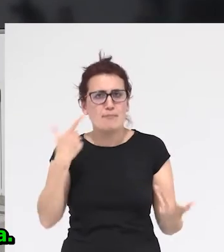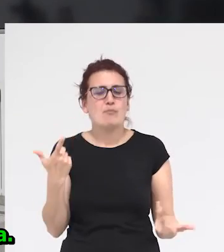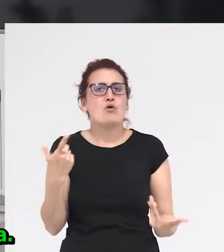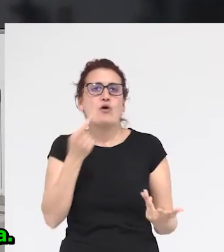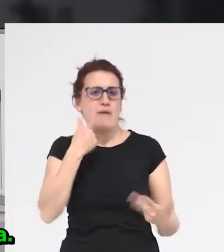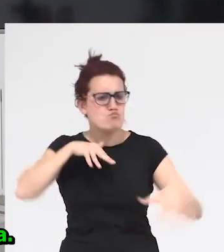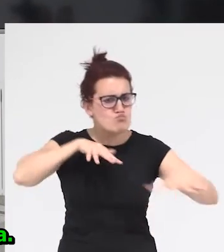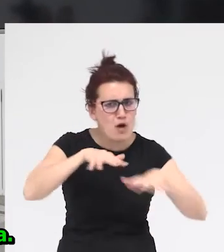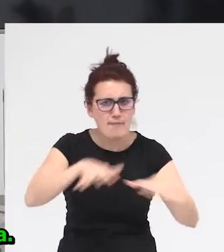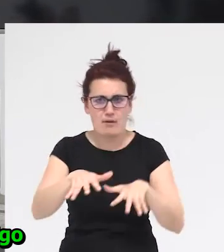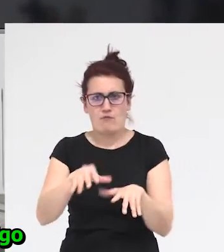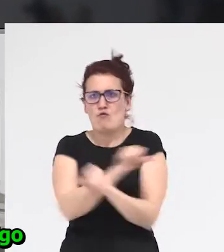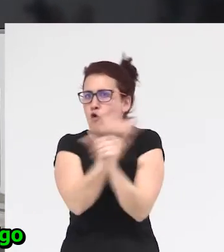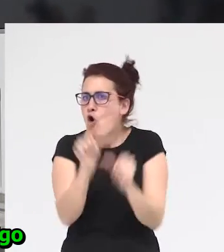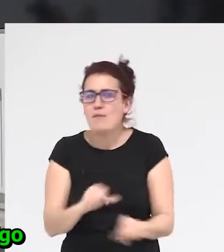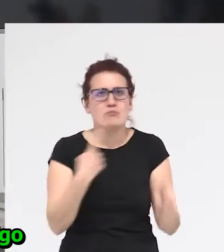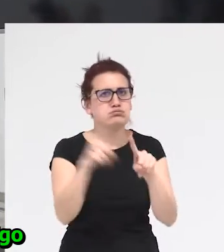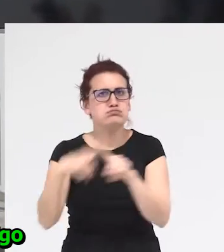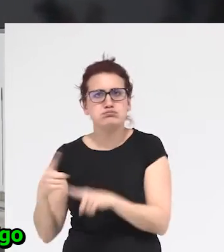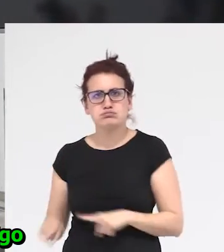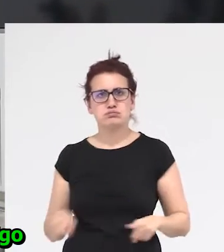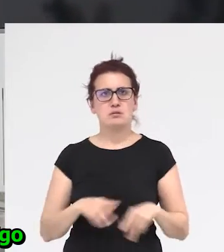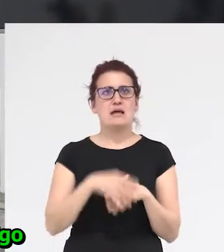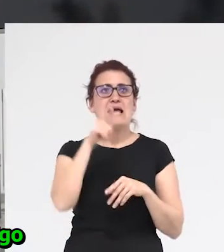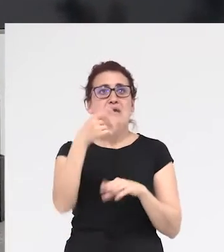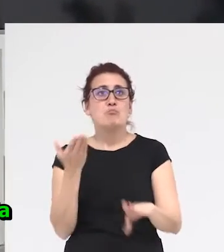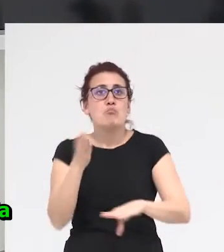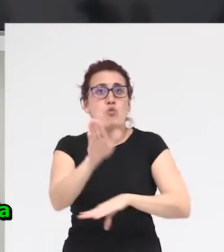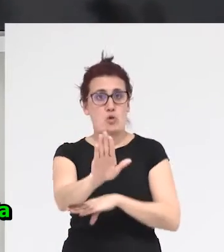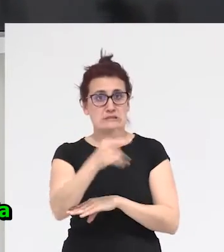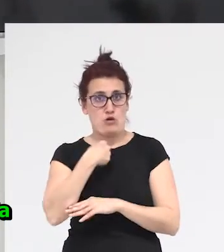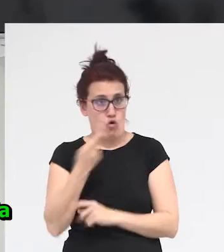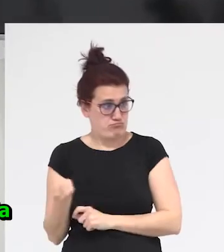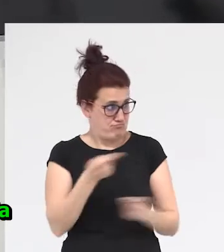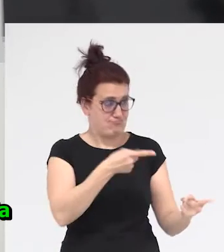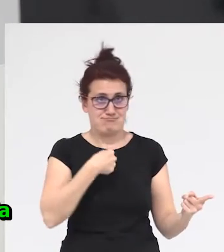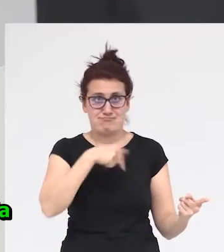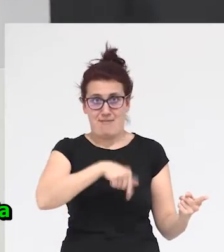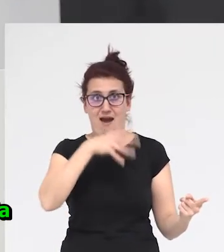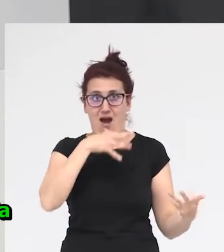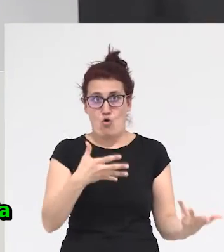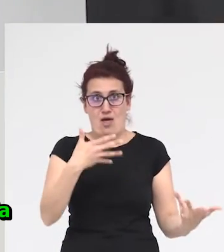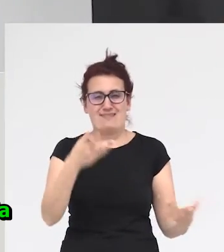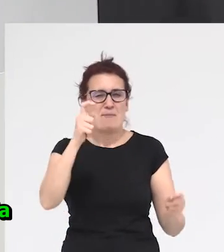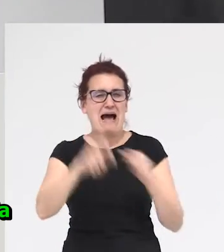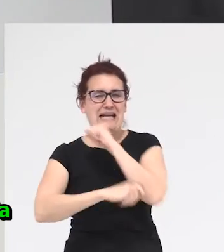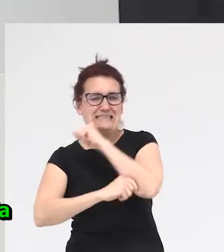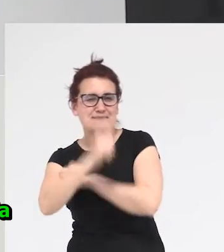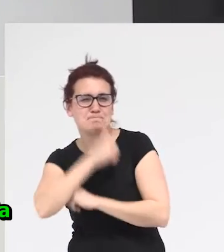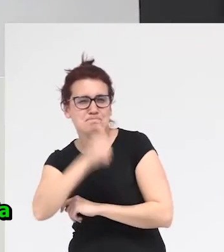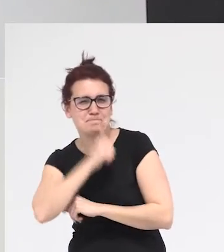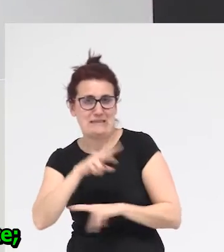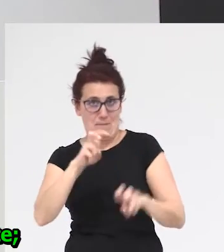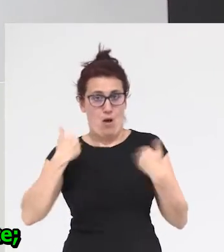que se mueven de manera distinta, ¿no? Y en esta propuesta que yo les traigo de estas estrategias de resistencia desde la